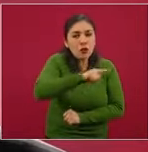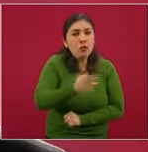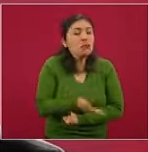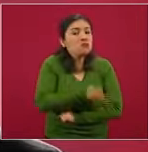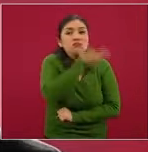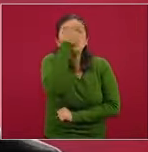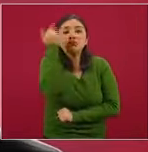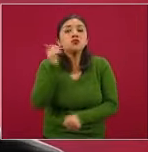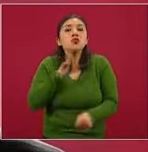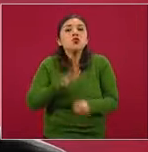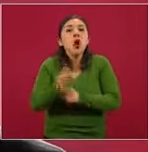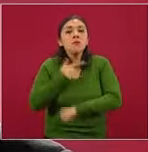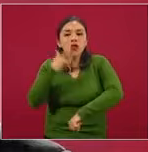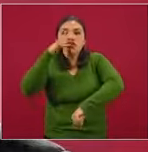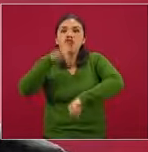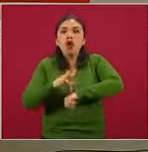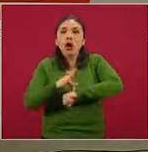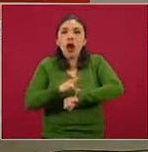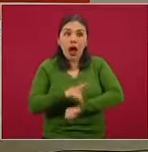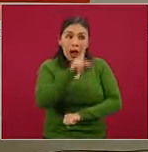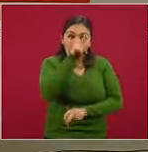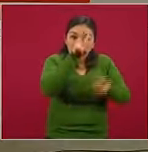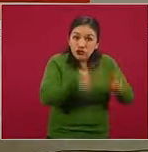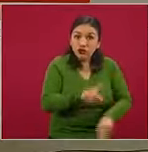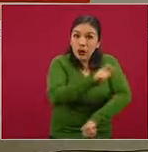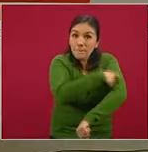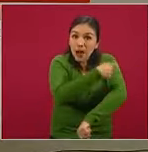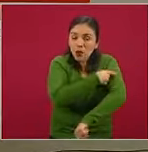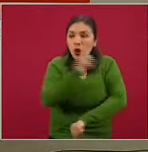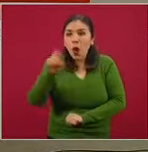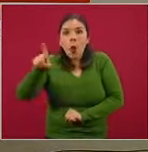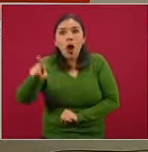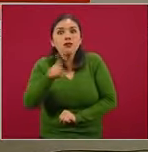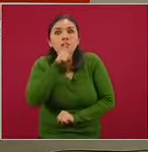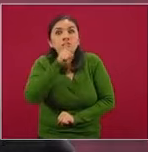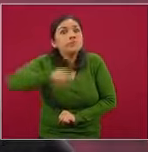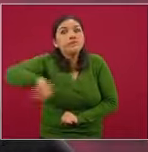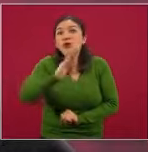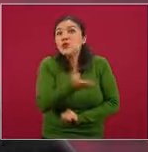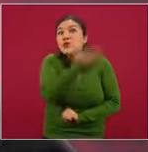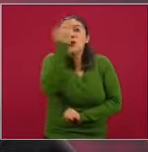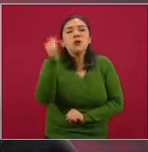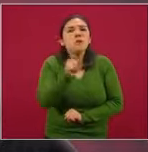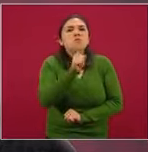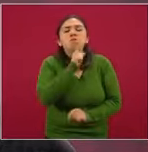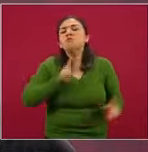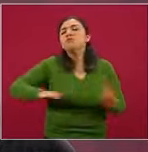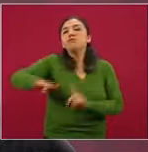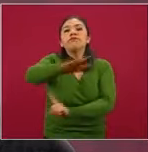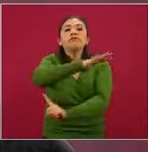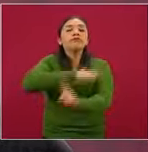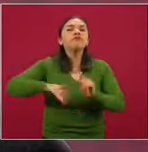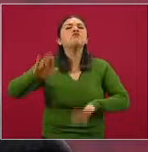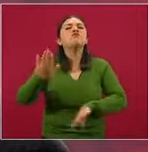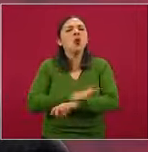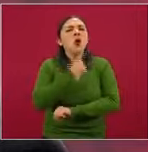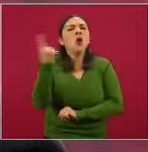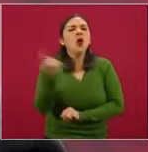qué les tocó. ¿Por qué es importante esto? Porque hay características de